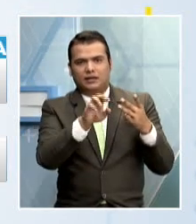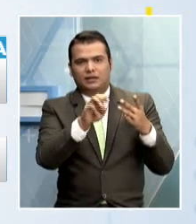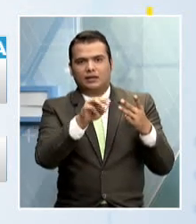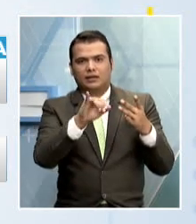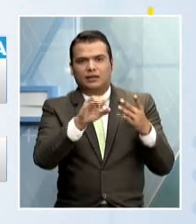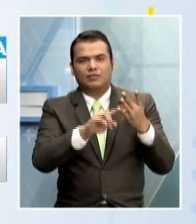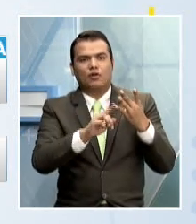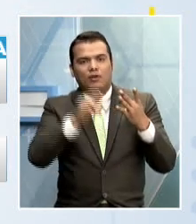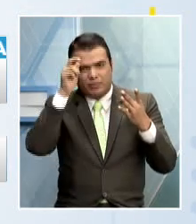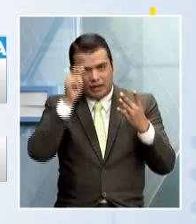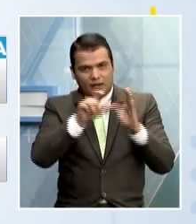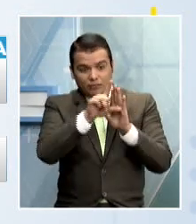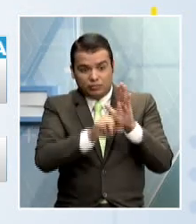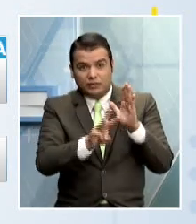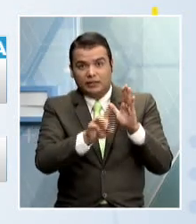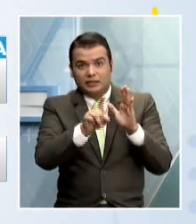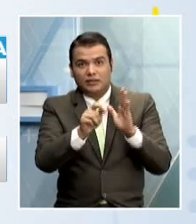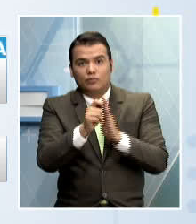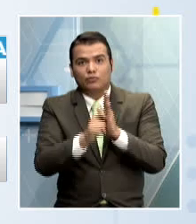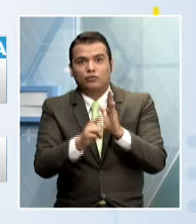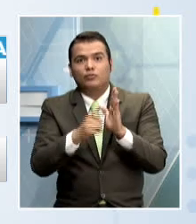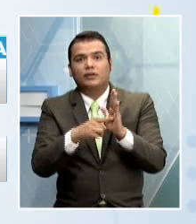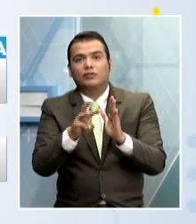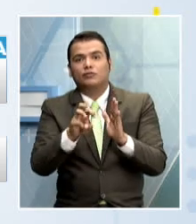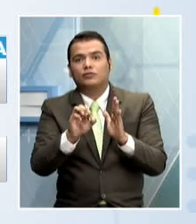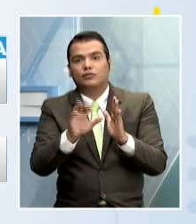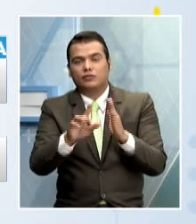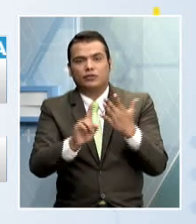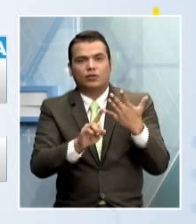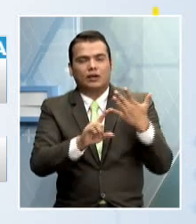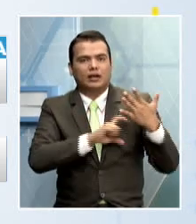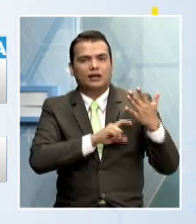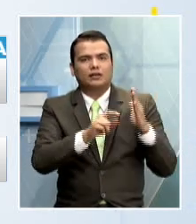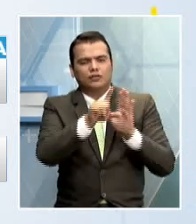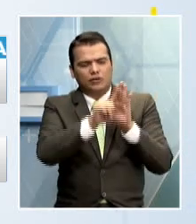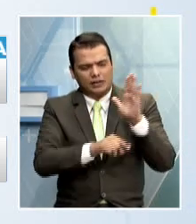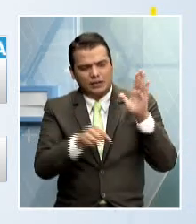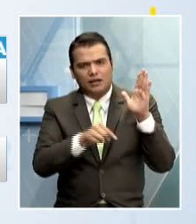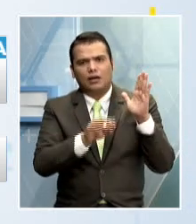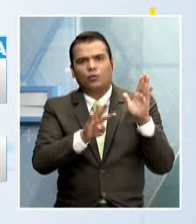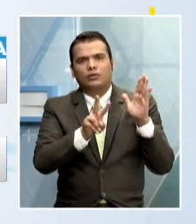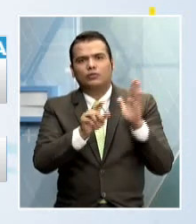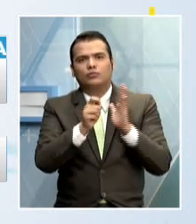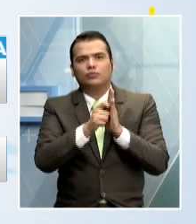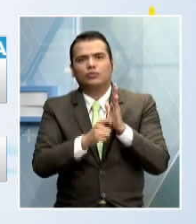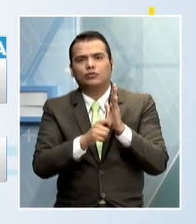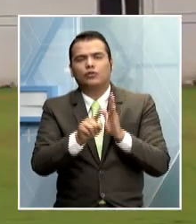puesto 36 con 1.805 puntos y Deportivo Cali casilla 42 con